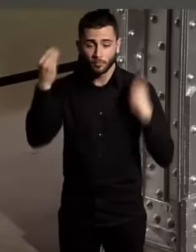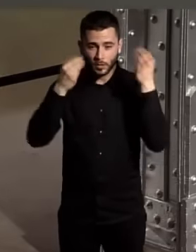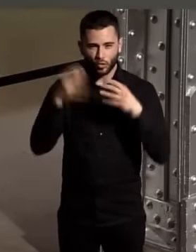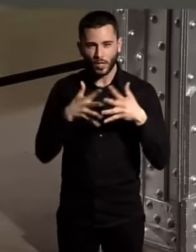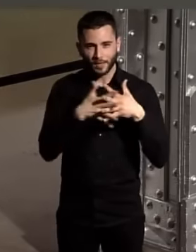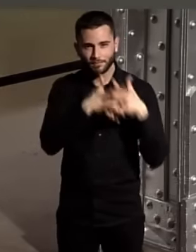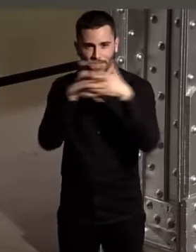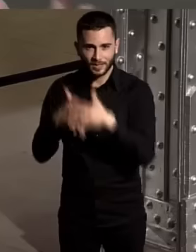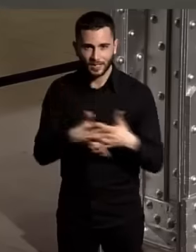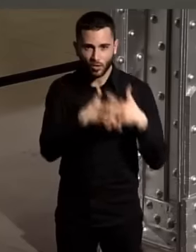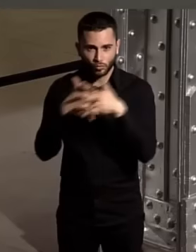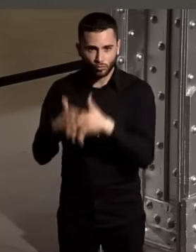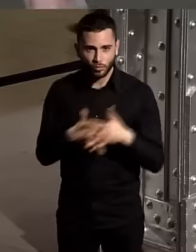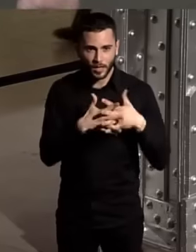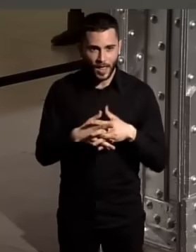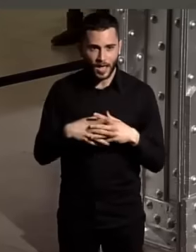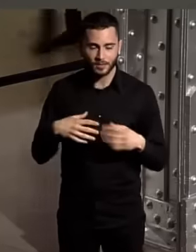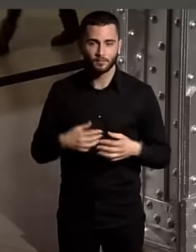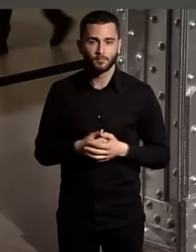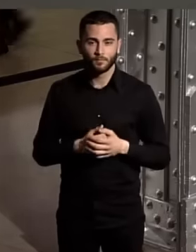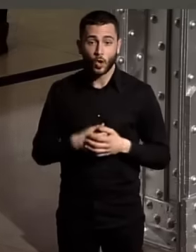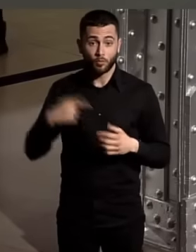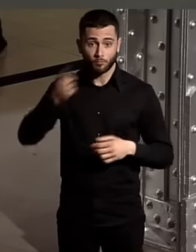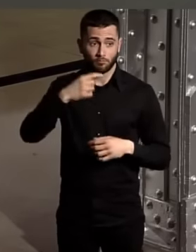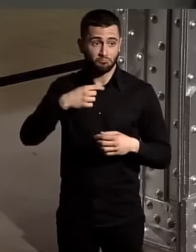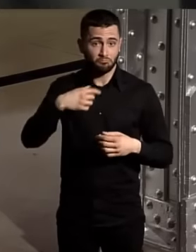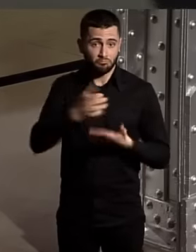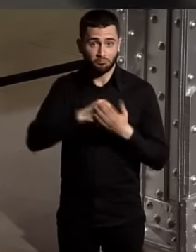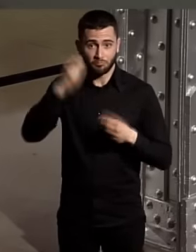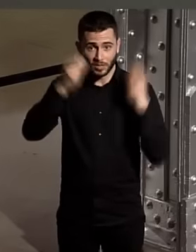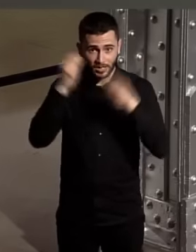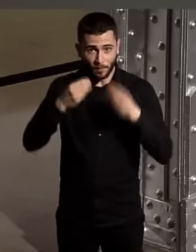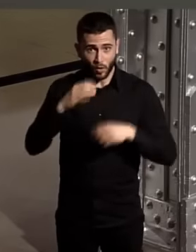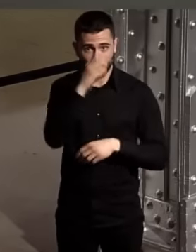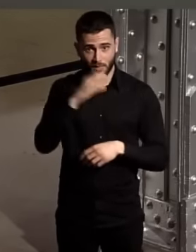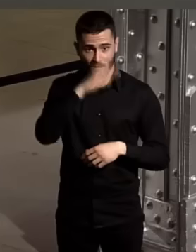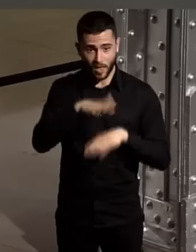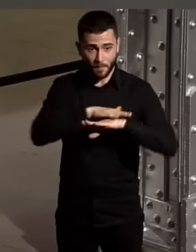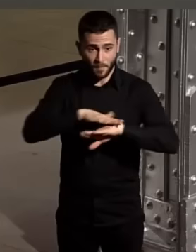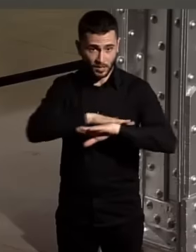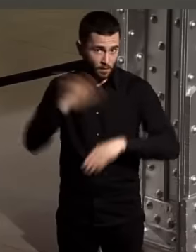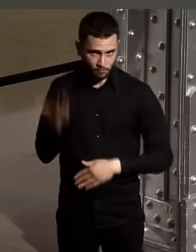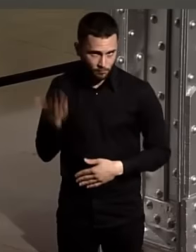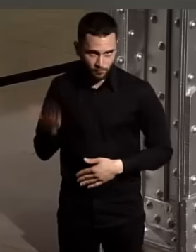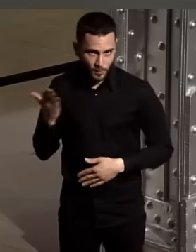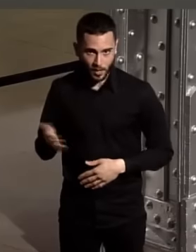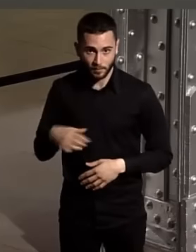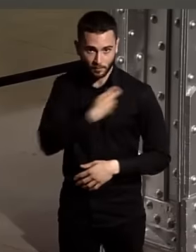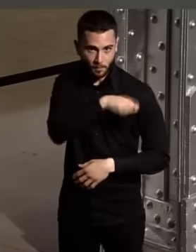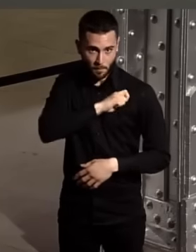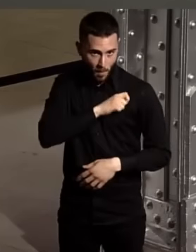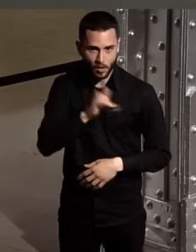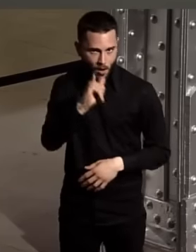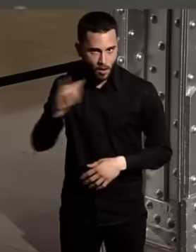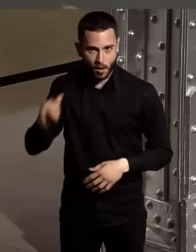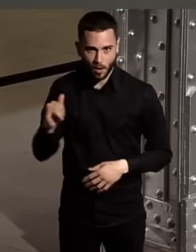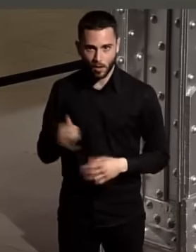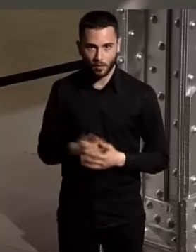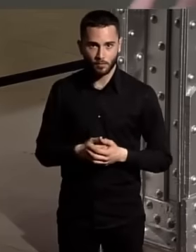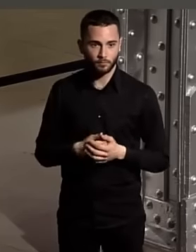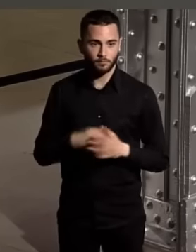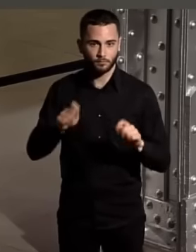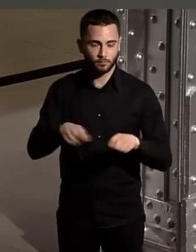y todos asumimos que la ciencia básica es fundamental vale y España tiene muy buena ciencia básica índice de publicaciones académicas